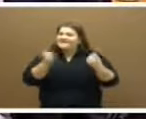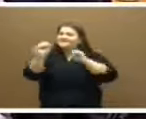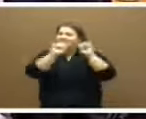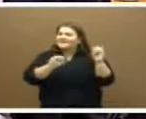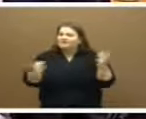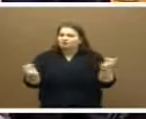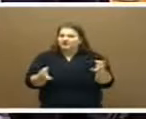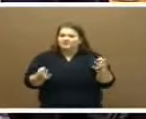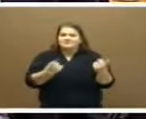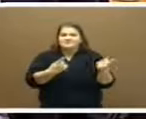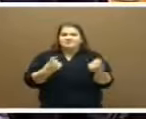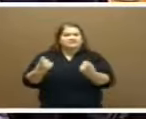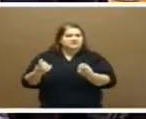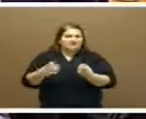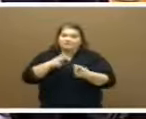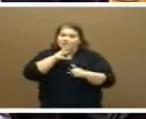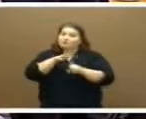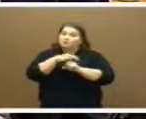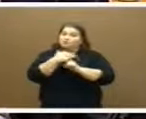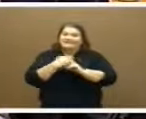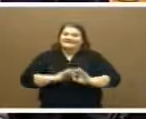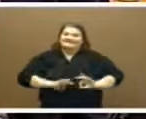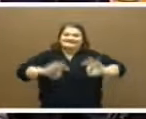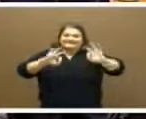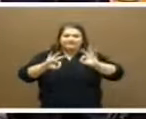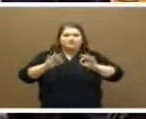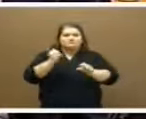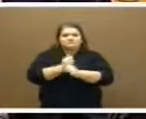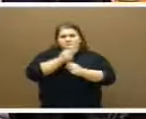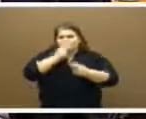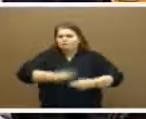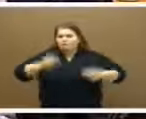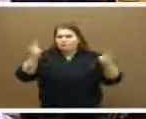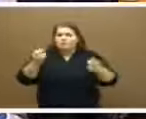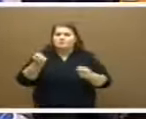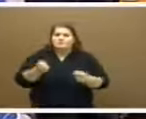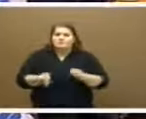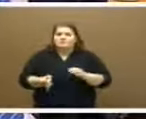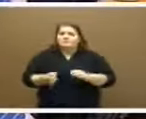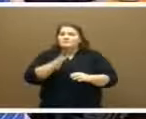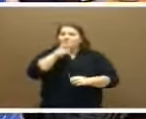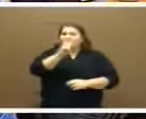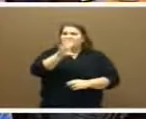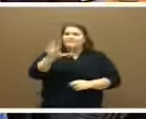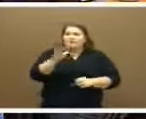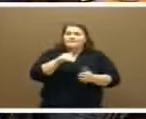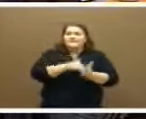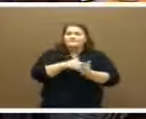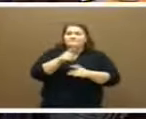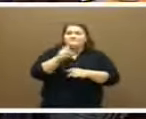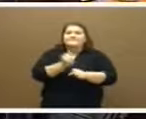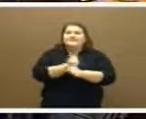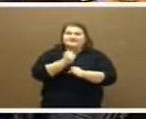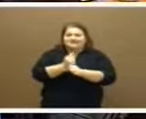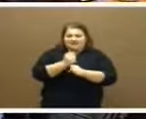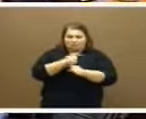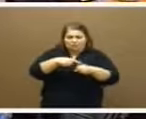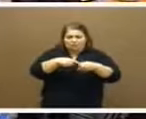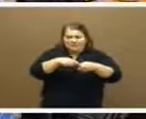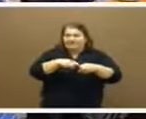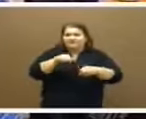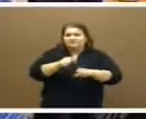necesidad que de forma coyuntural se cree empleo público en número de 25.000 personas en Extremadura para